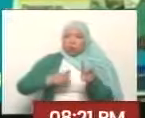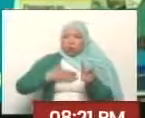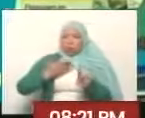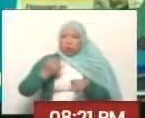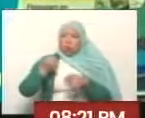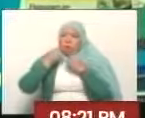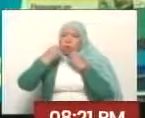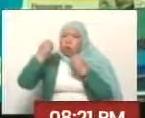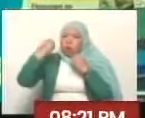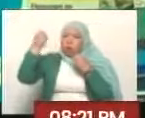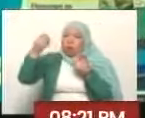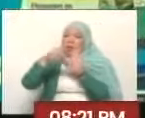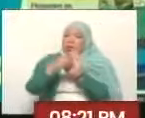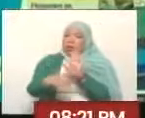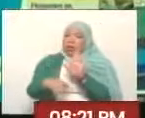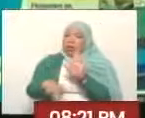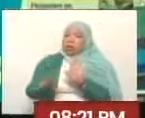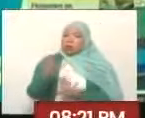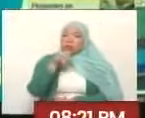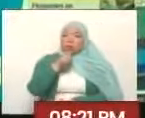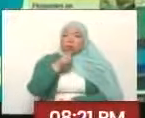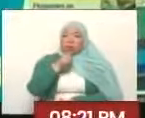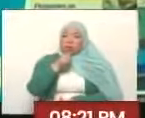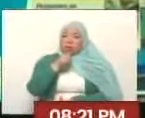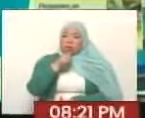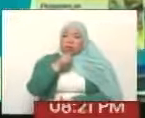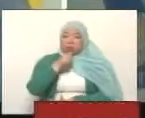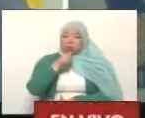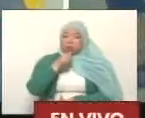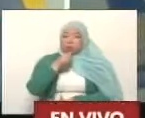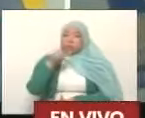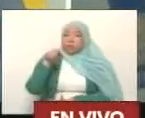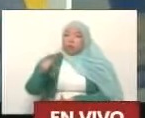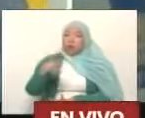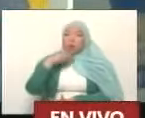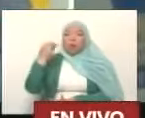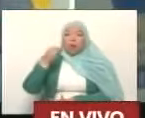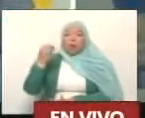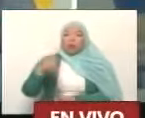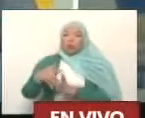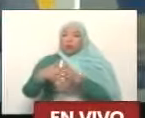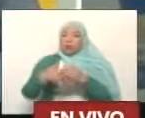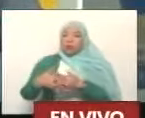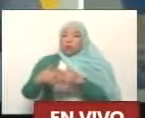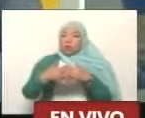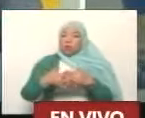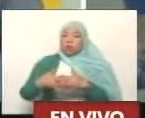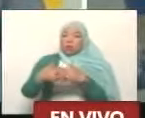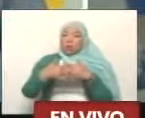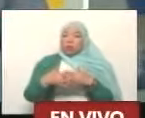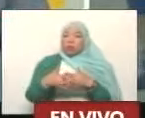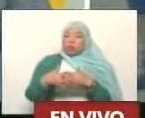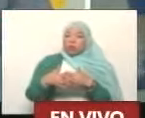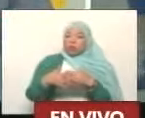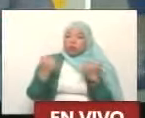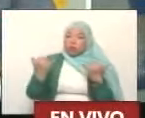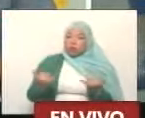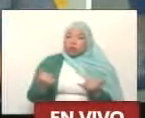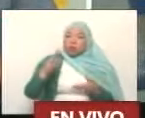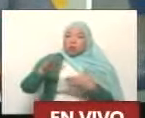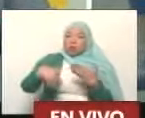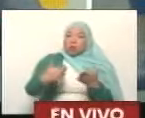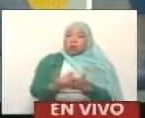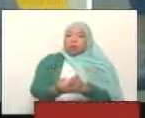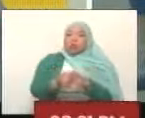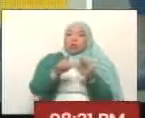Fíjate que estas manifestaciones de la juventud estadounidense ya han llegado a